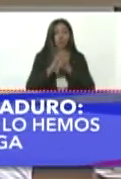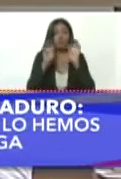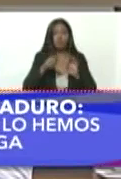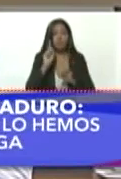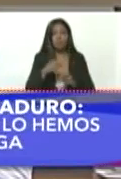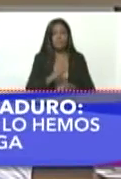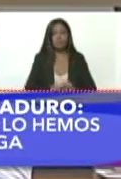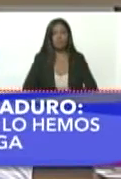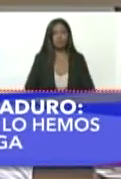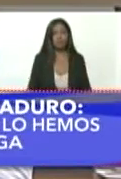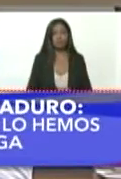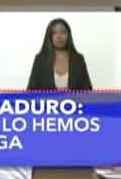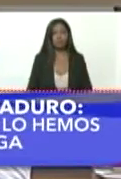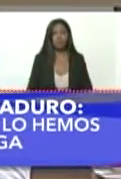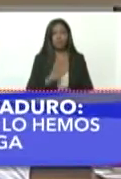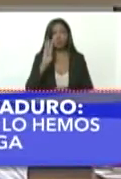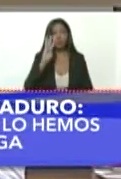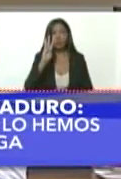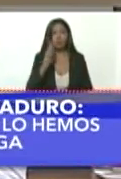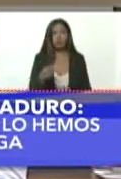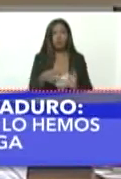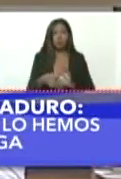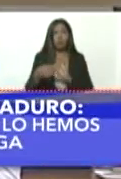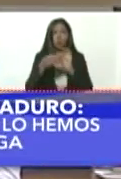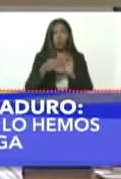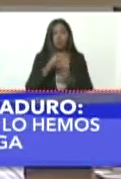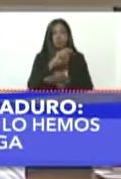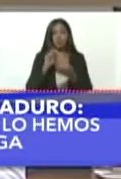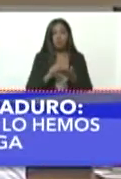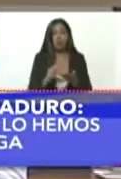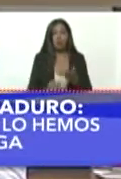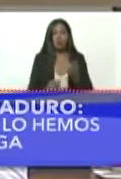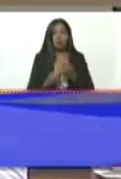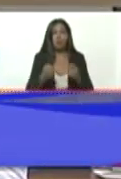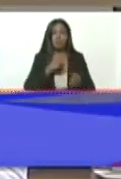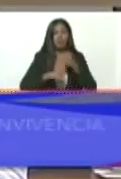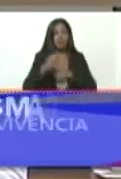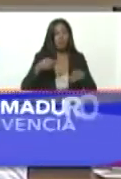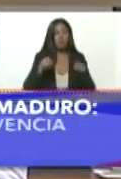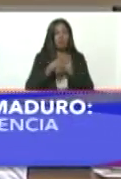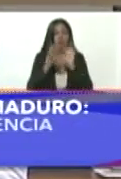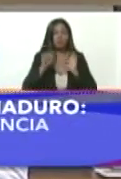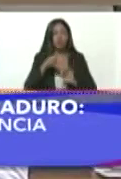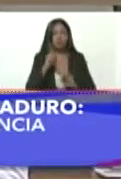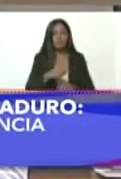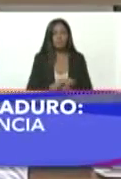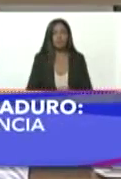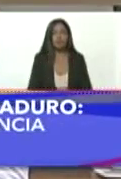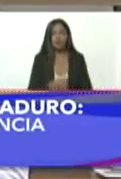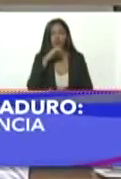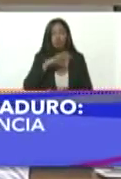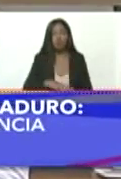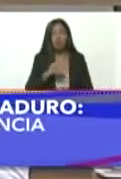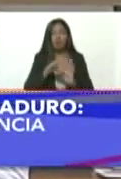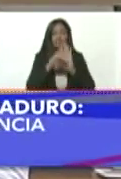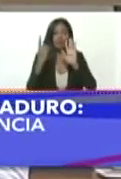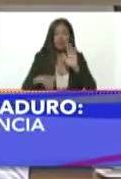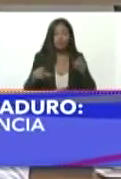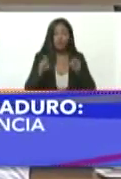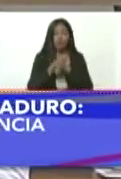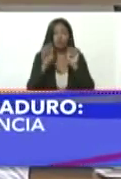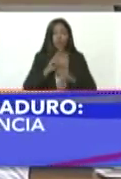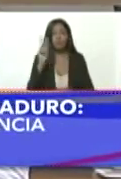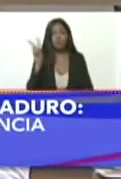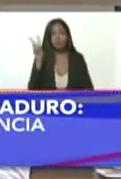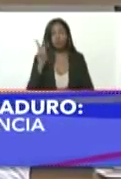materia. Cuatro, en Unión Nacional reafirmamos y defendemos los históricos derechos legítimos de